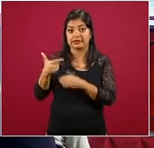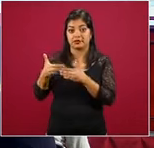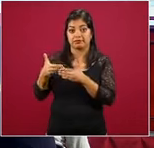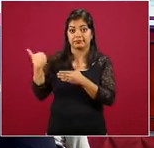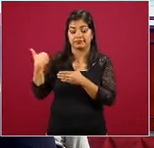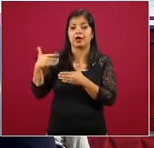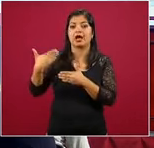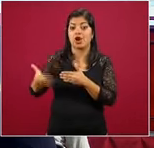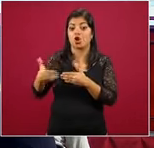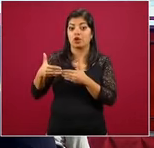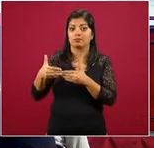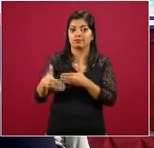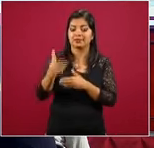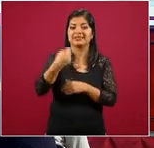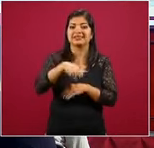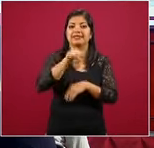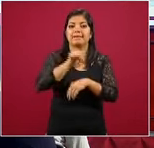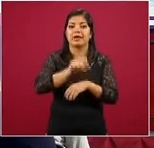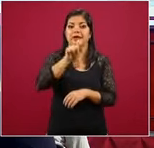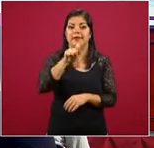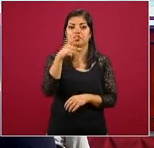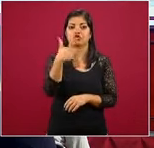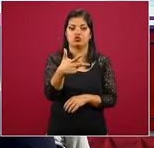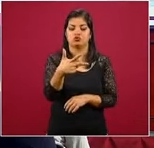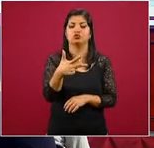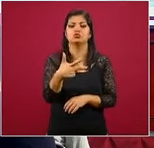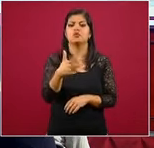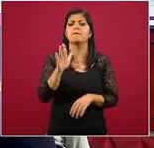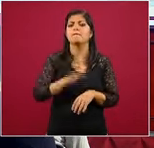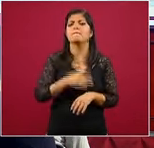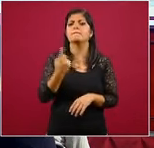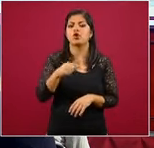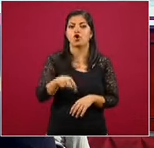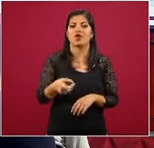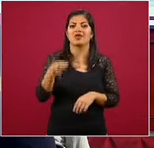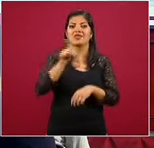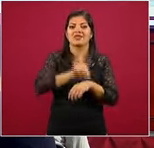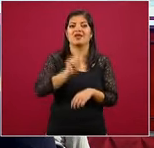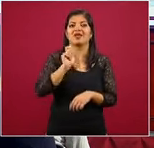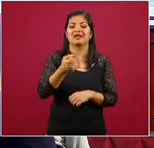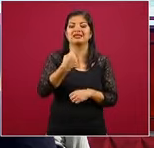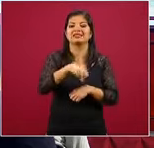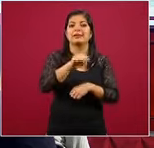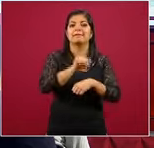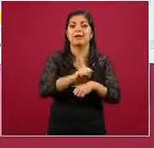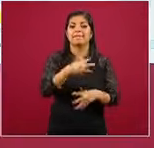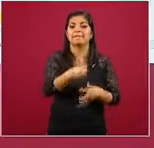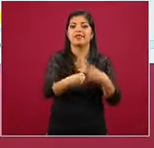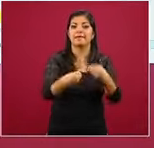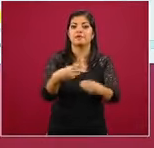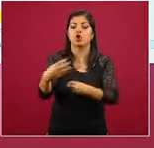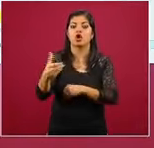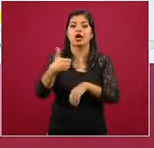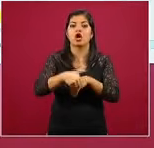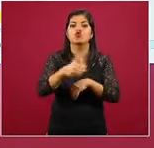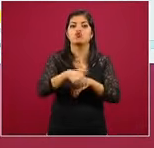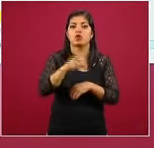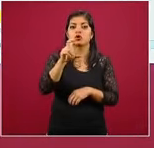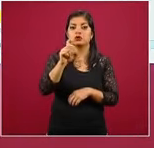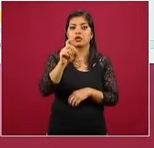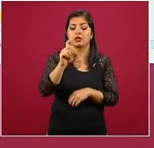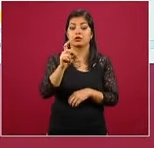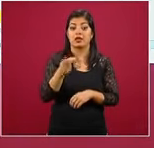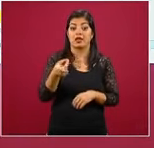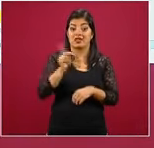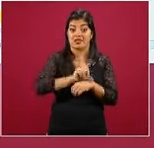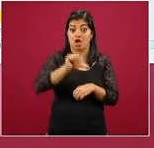ya se integra la semana 28, y eso es también porque el día de hoy inicia la semana epidemiológica número 30, que durará desde el día de